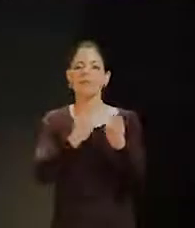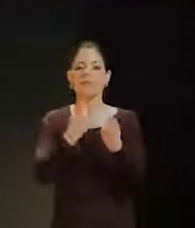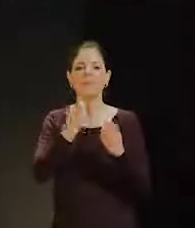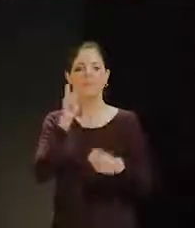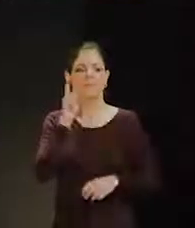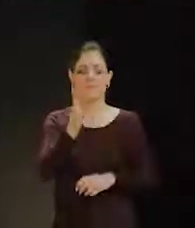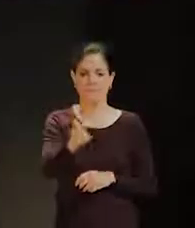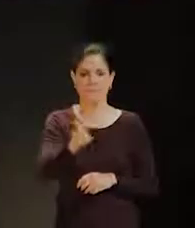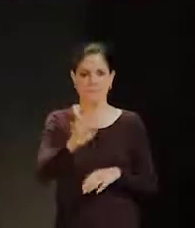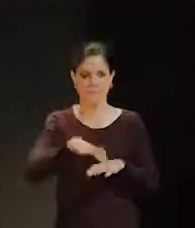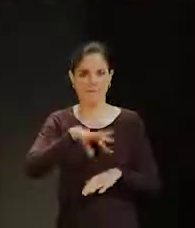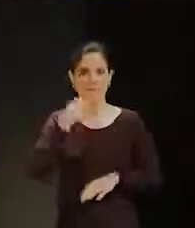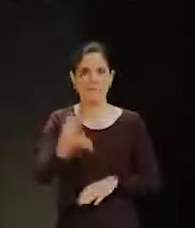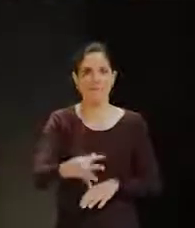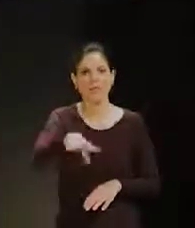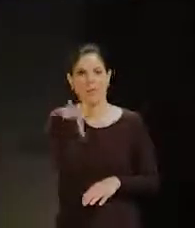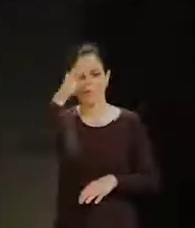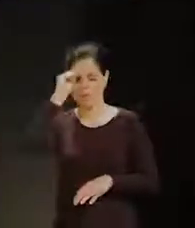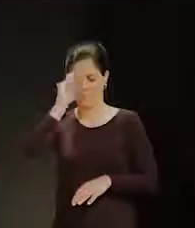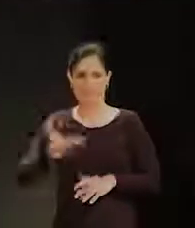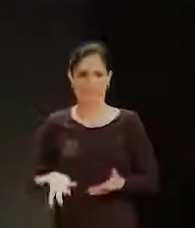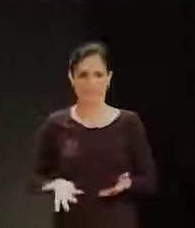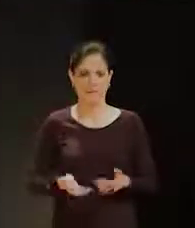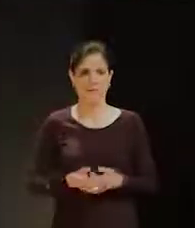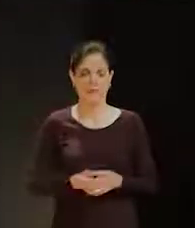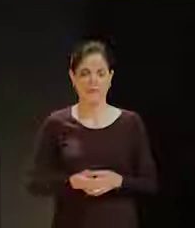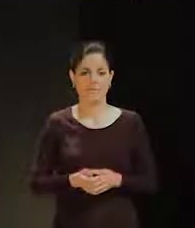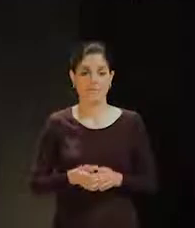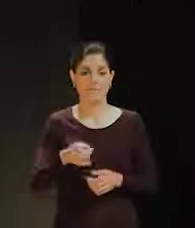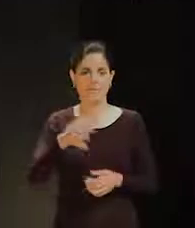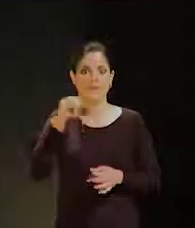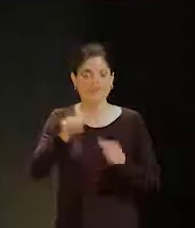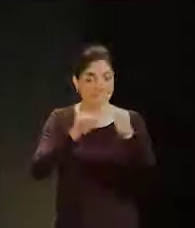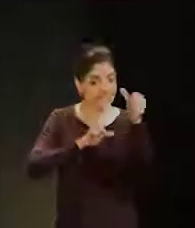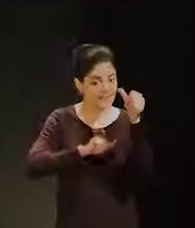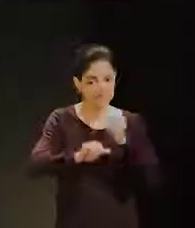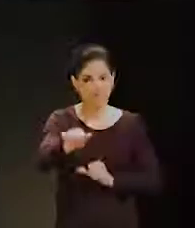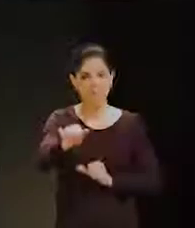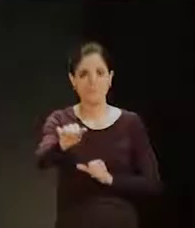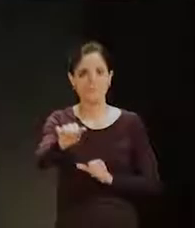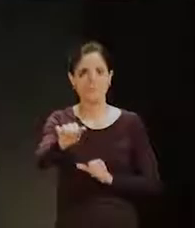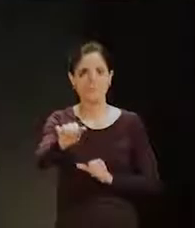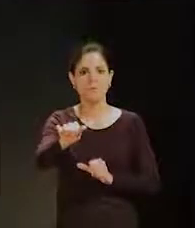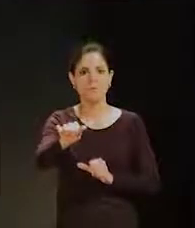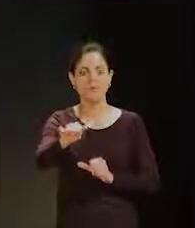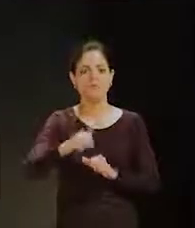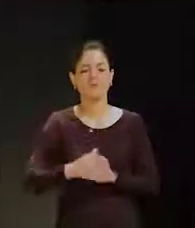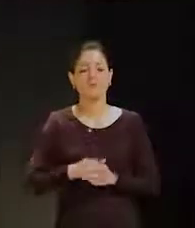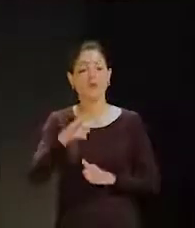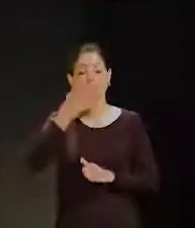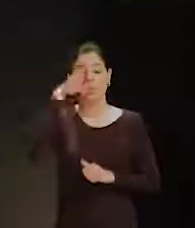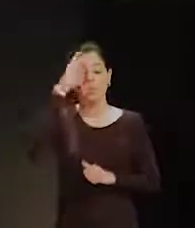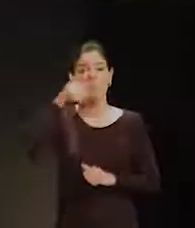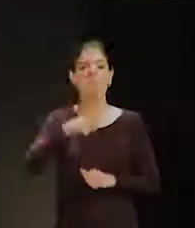ver para poder comprender. Y desde ese momento, vaya, en